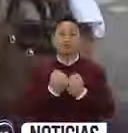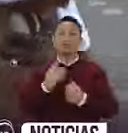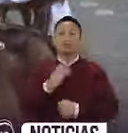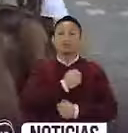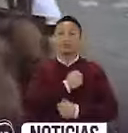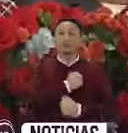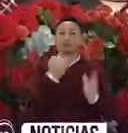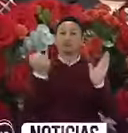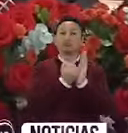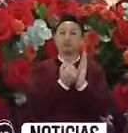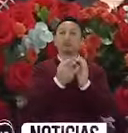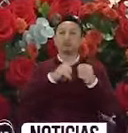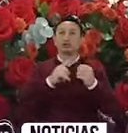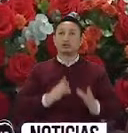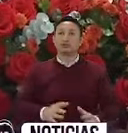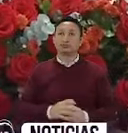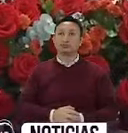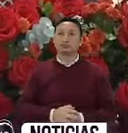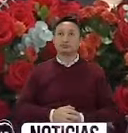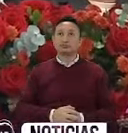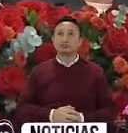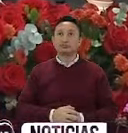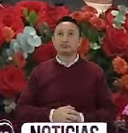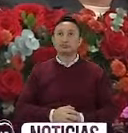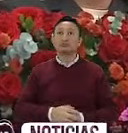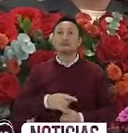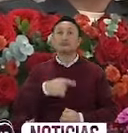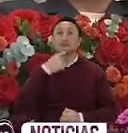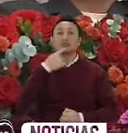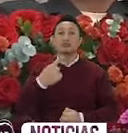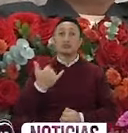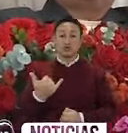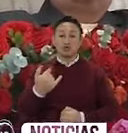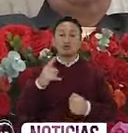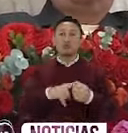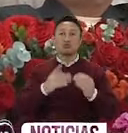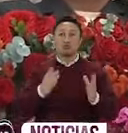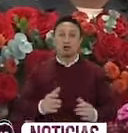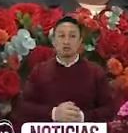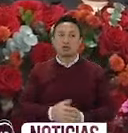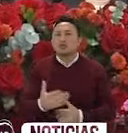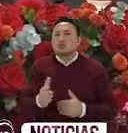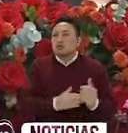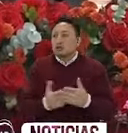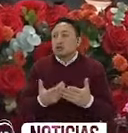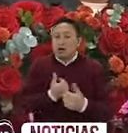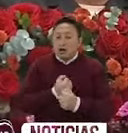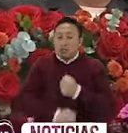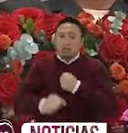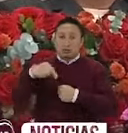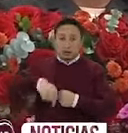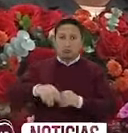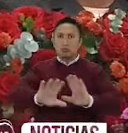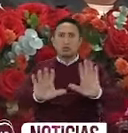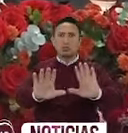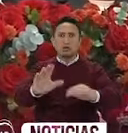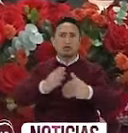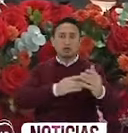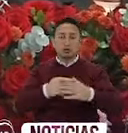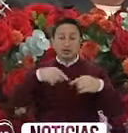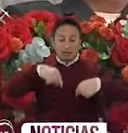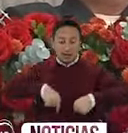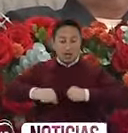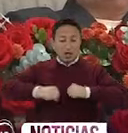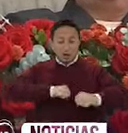de los quiteños. El sentido de pertenencia, de ser quiteño, de ser quiteña, no importa si se nació aquí, lo importante es